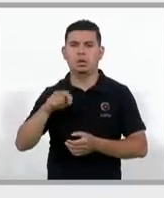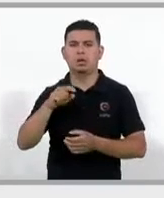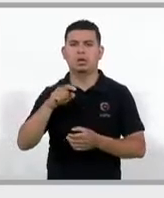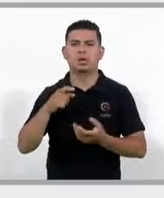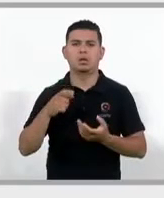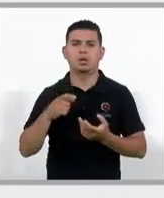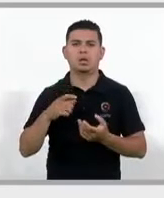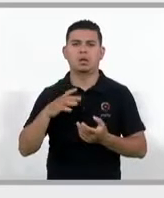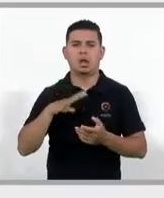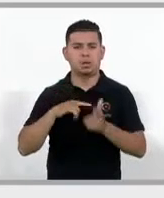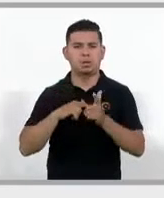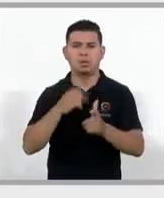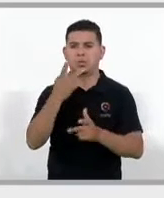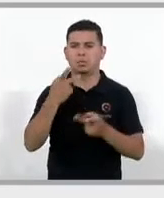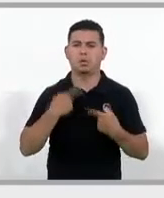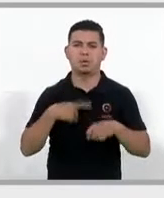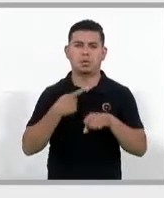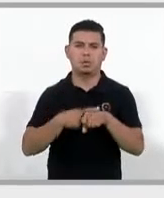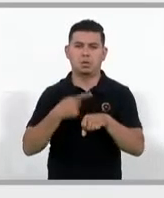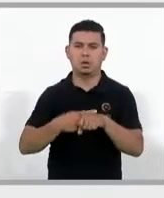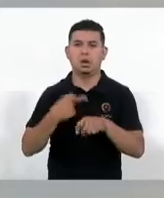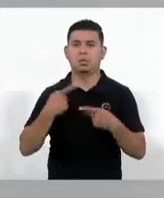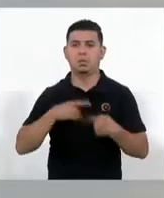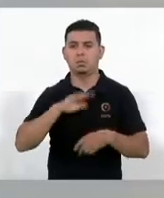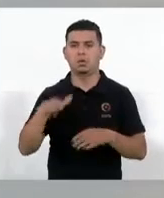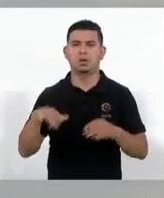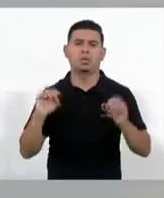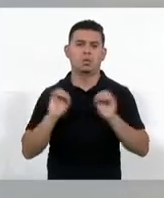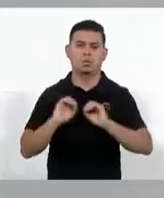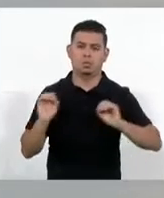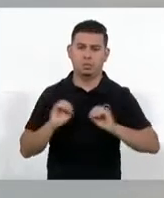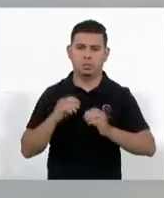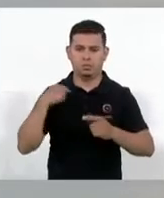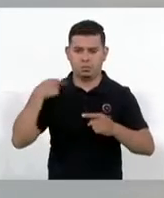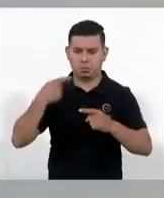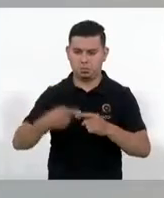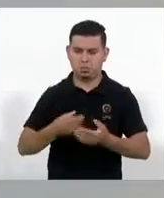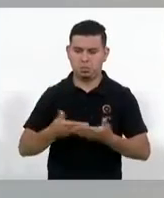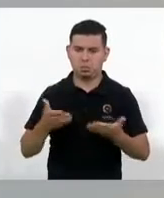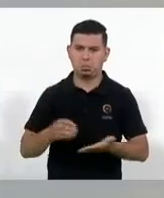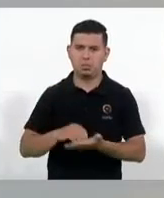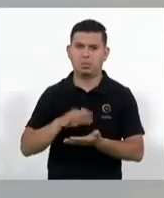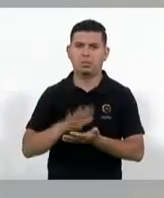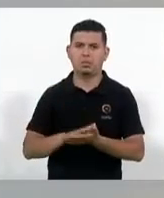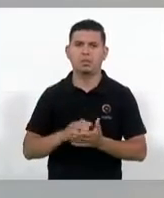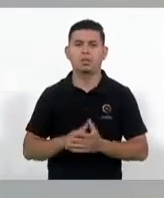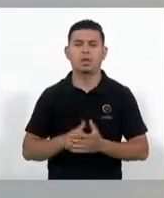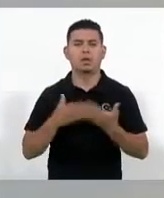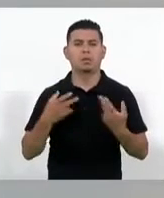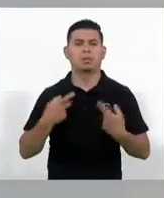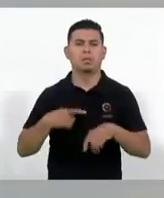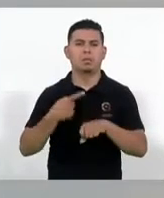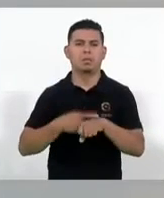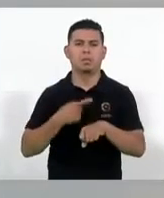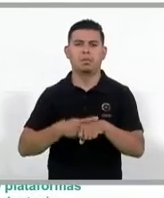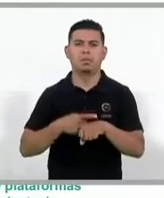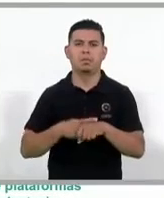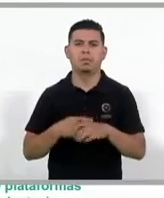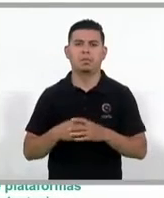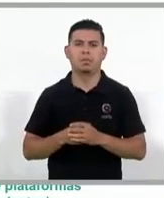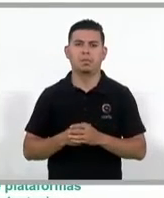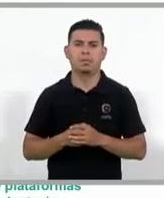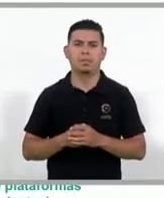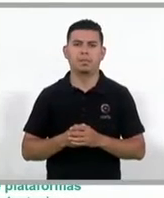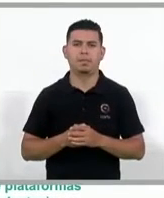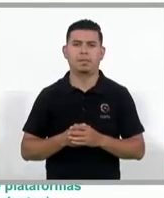con dos casos confirmados y ninguna defunción reportada al momento de los casos positivos por municipio de